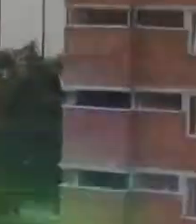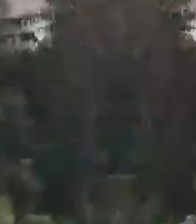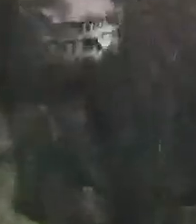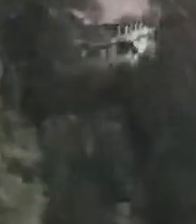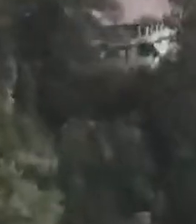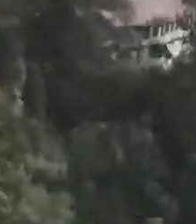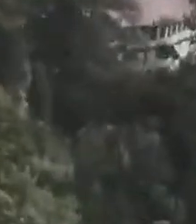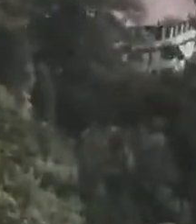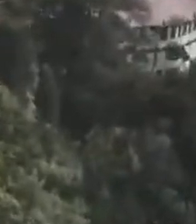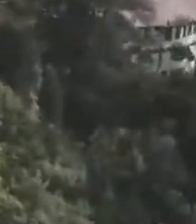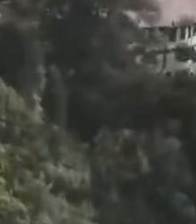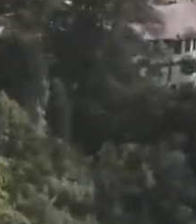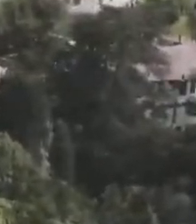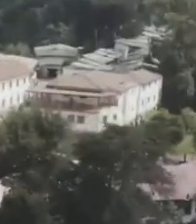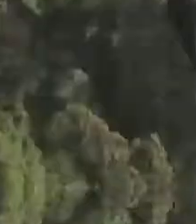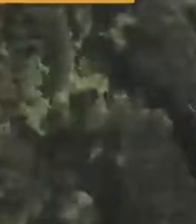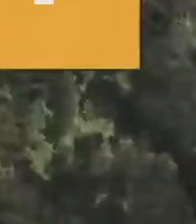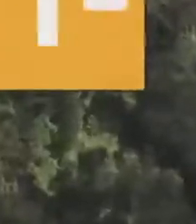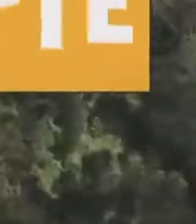Al día.